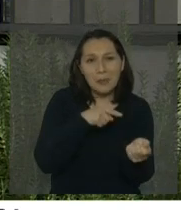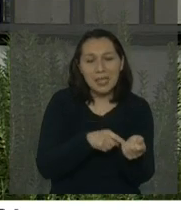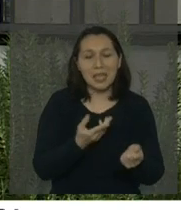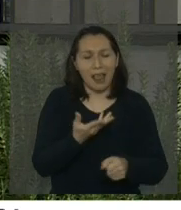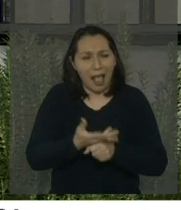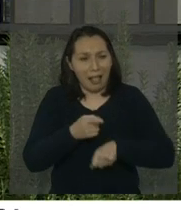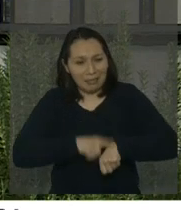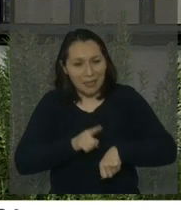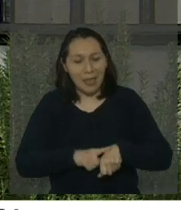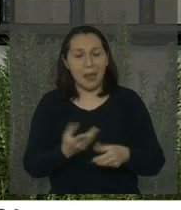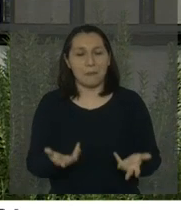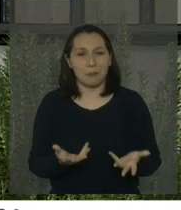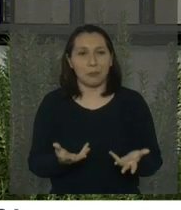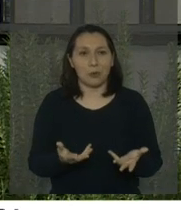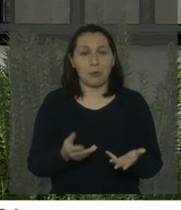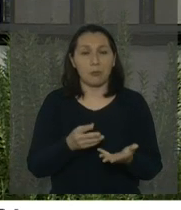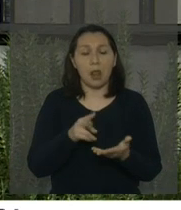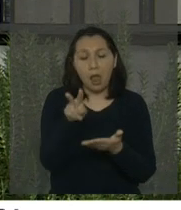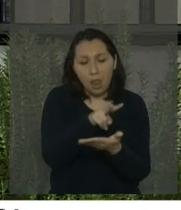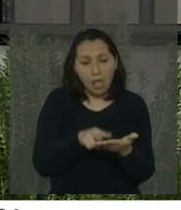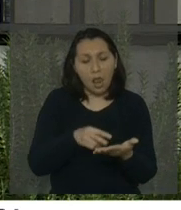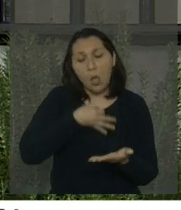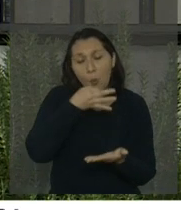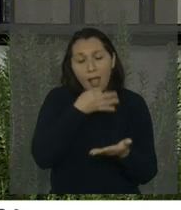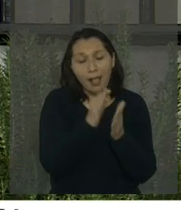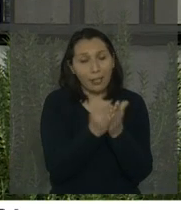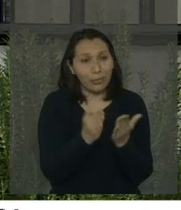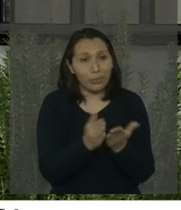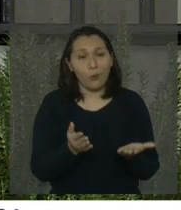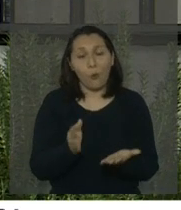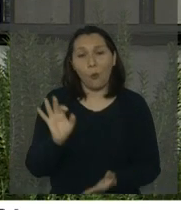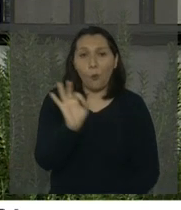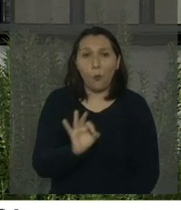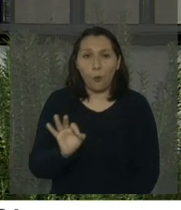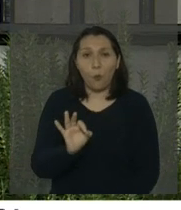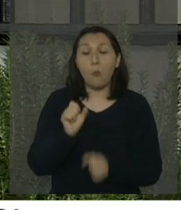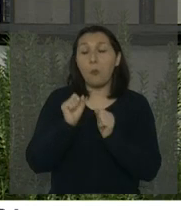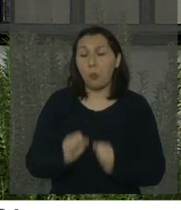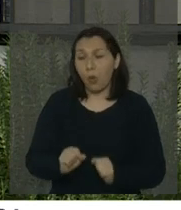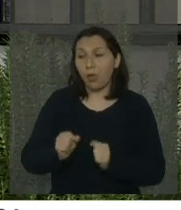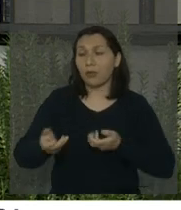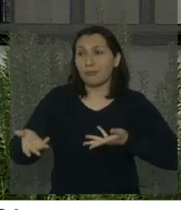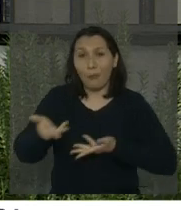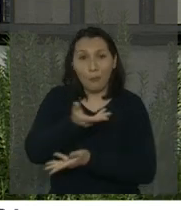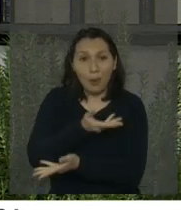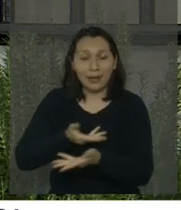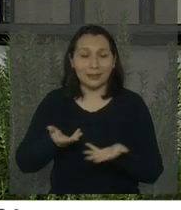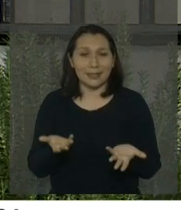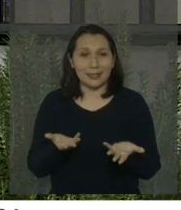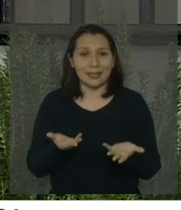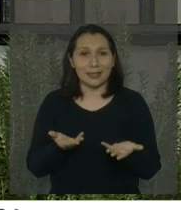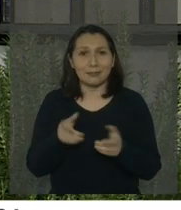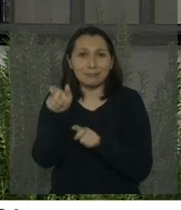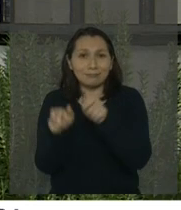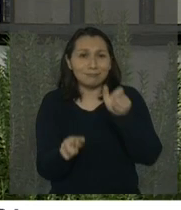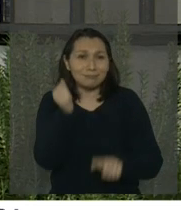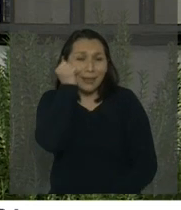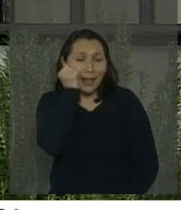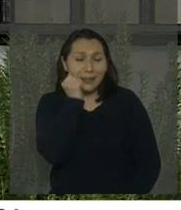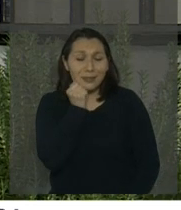para leer un cuento o poder compartir con los seres